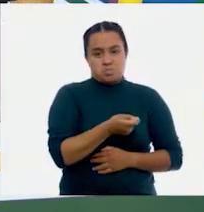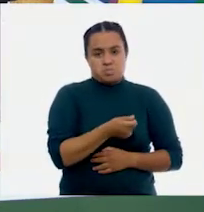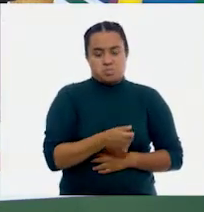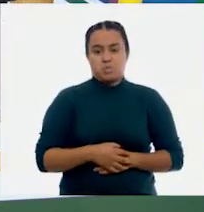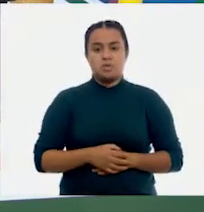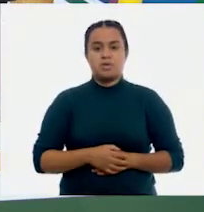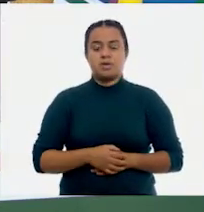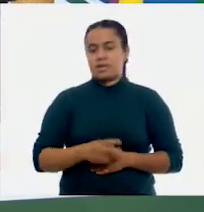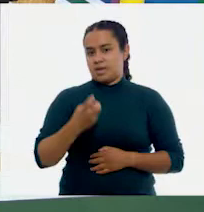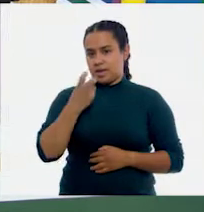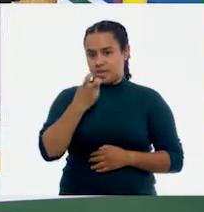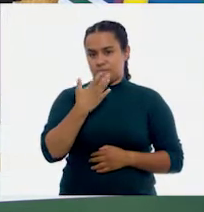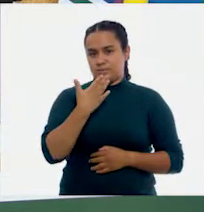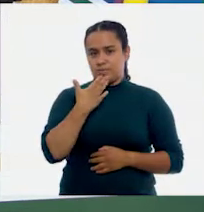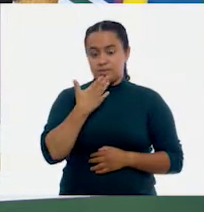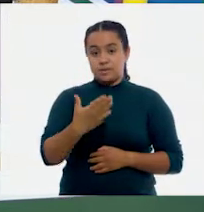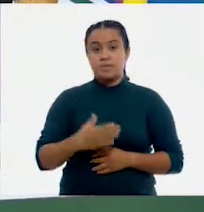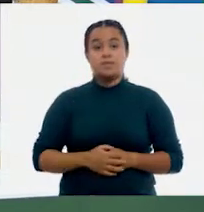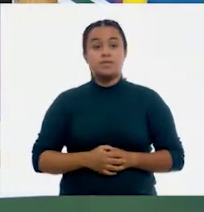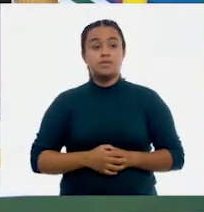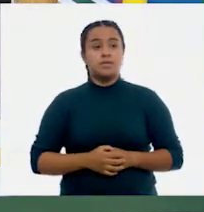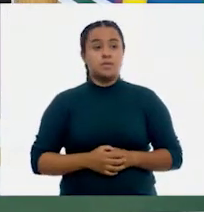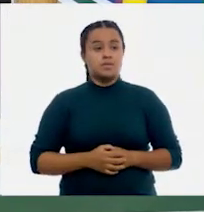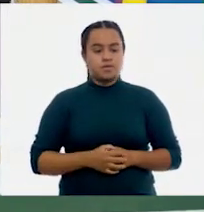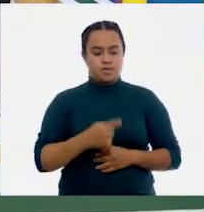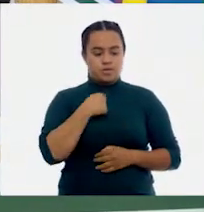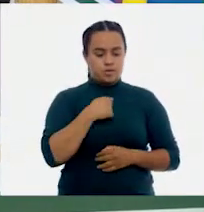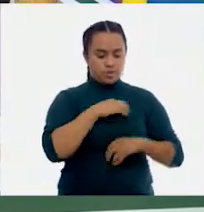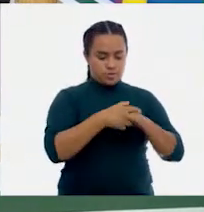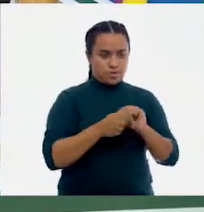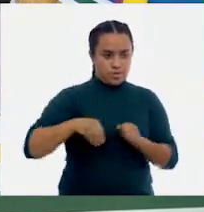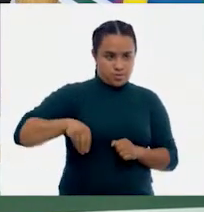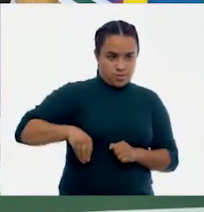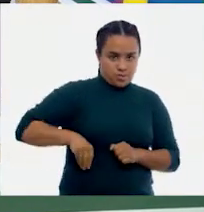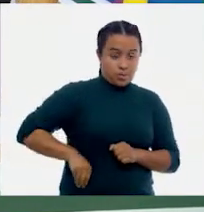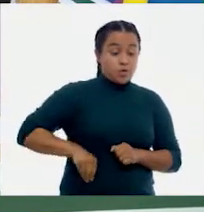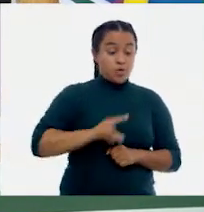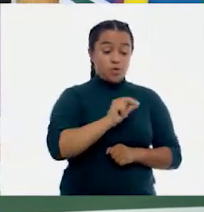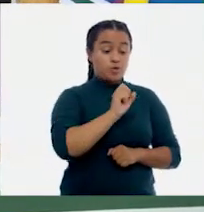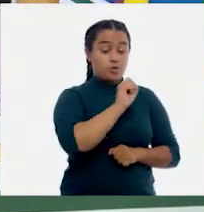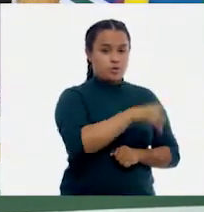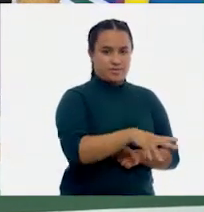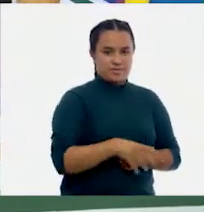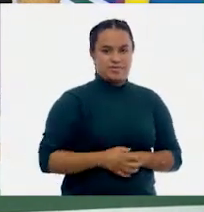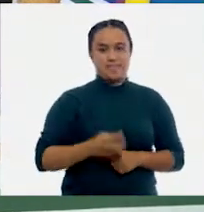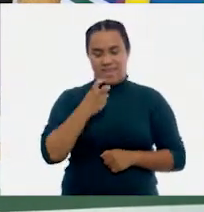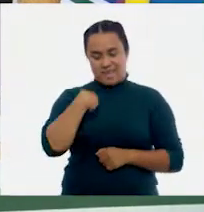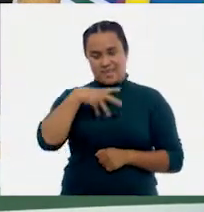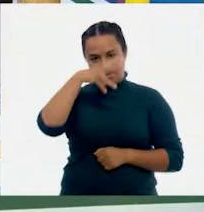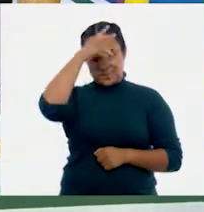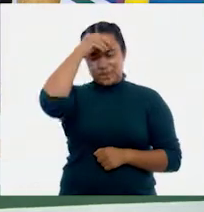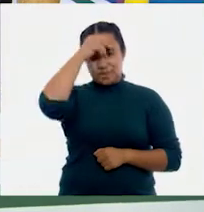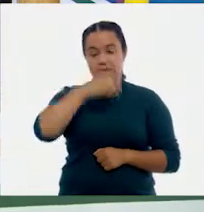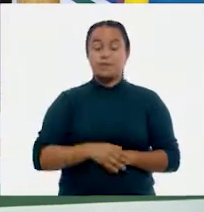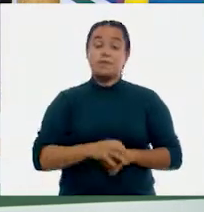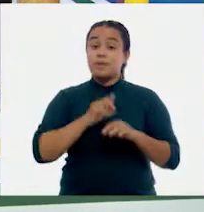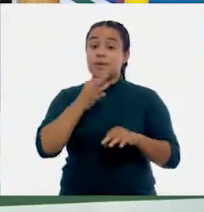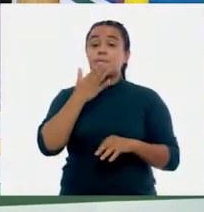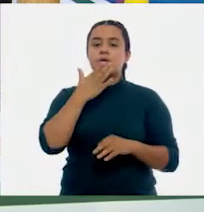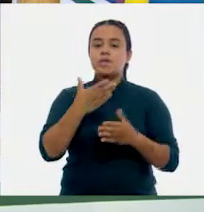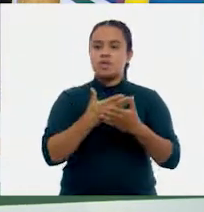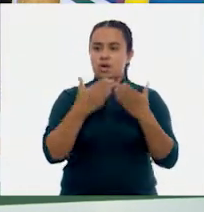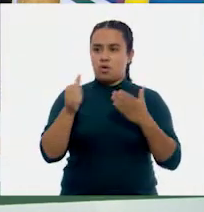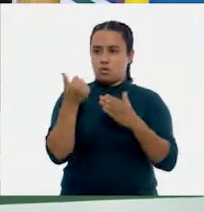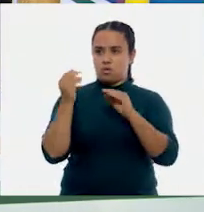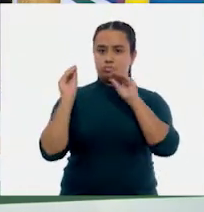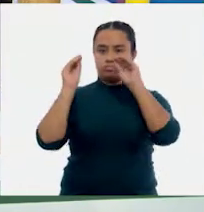agua, muy bien. Mire, profesor, yo voy a guardar mi basura para tirarla después. Para no tirarla. Para que vea que estoy aprendiendo muy bien. Perfecto. Mira, ahora vamos a pegar